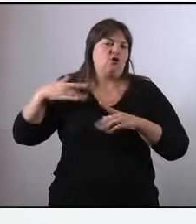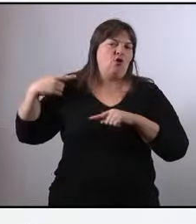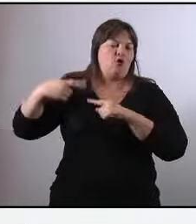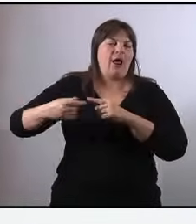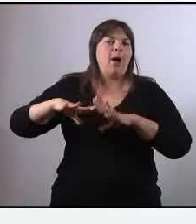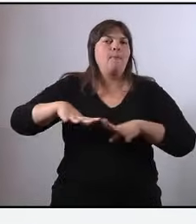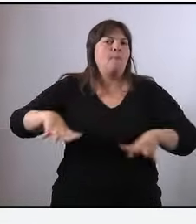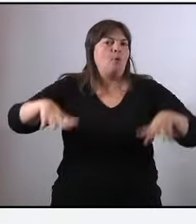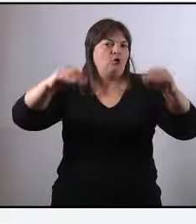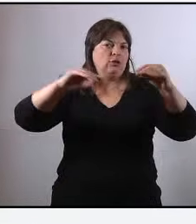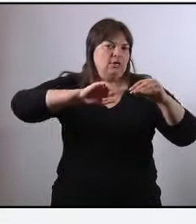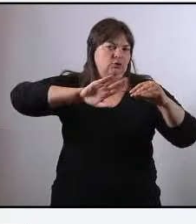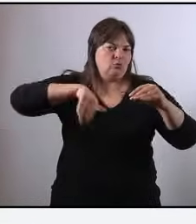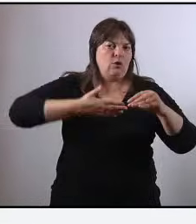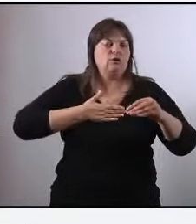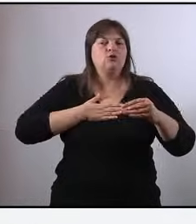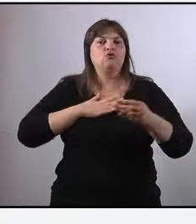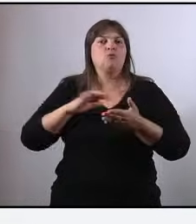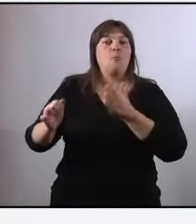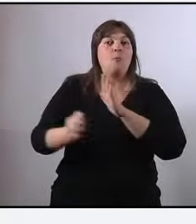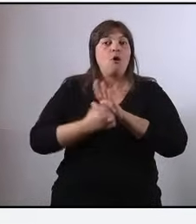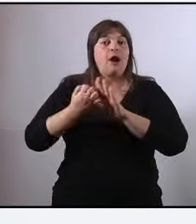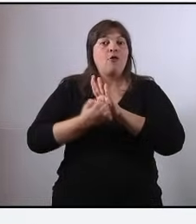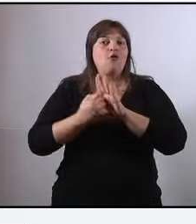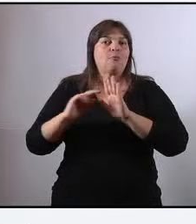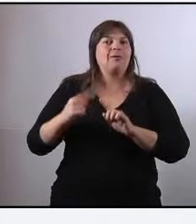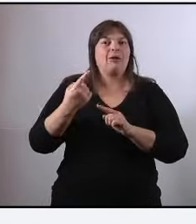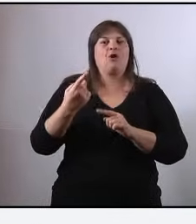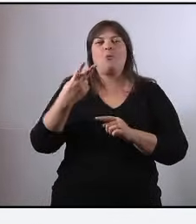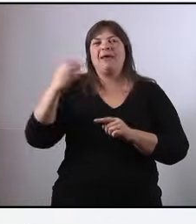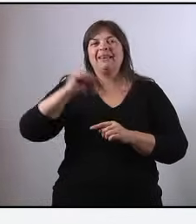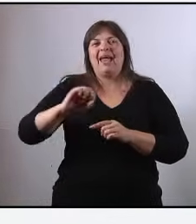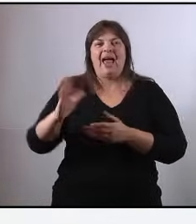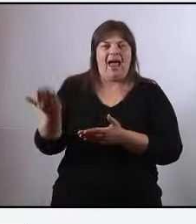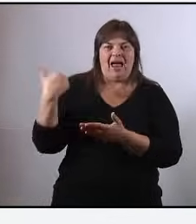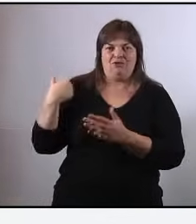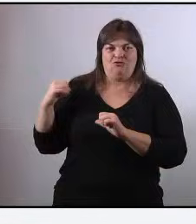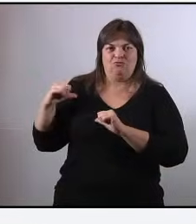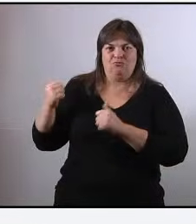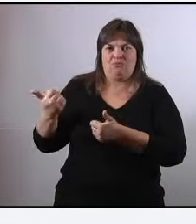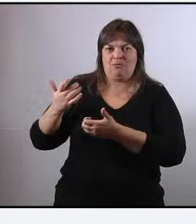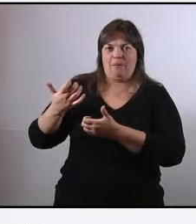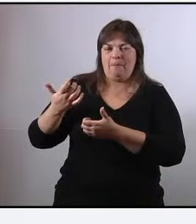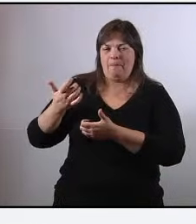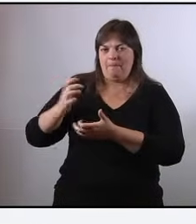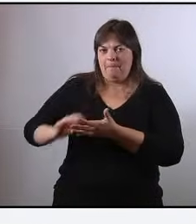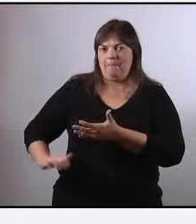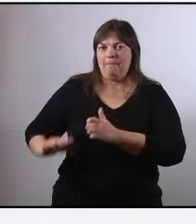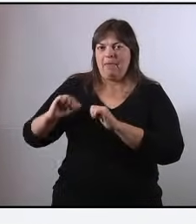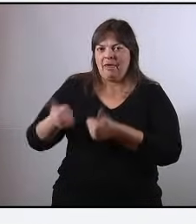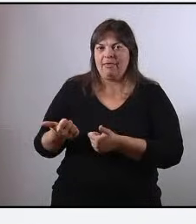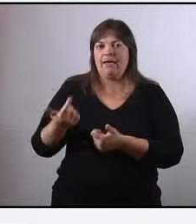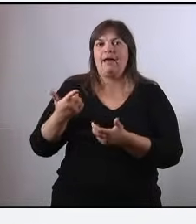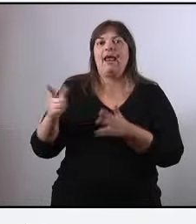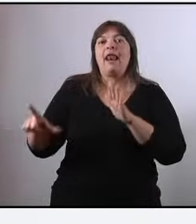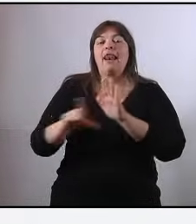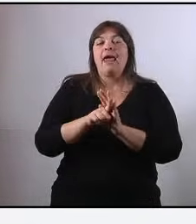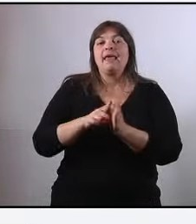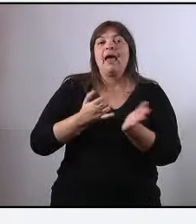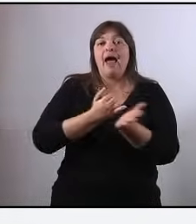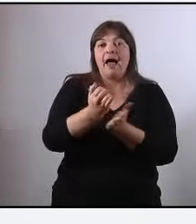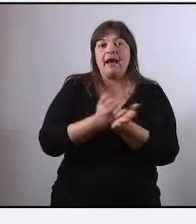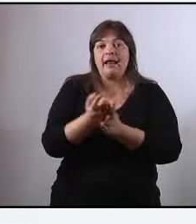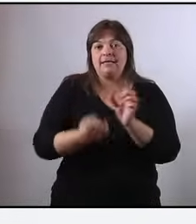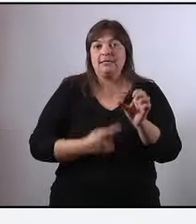montes. El primer borrador se redactó hace más de 20 años. Además, la Ley Agraria de Extremadura